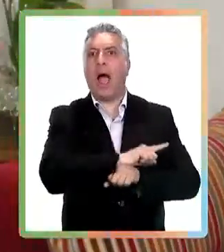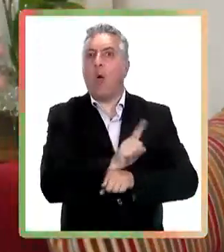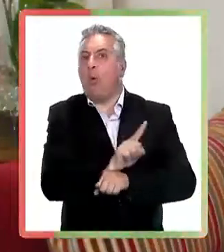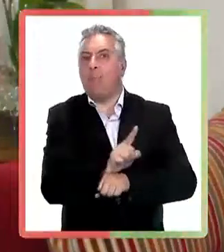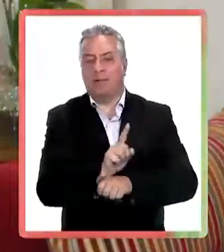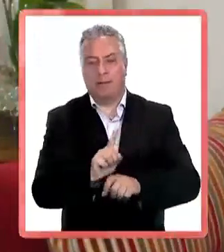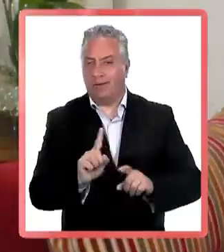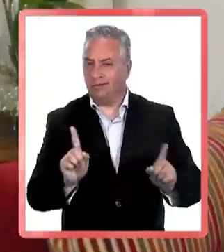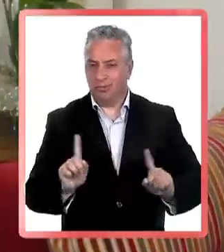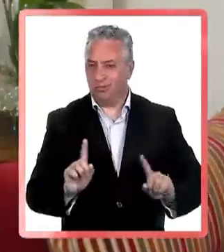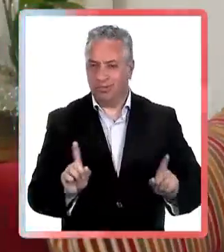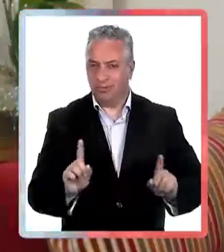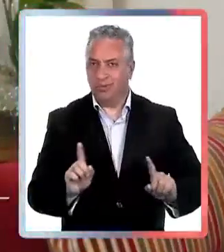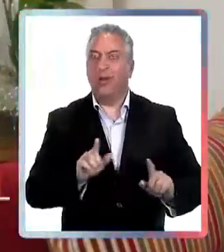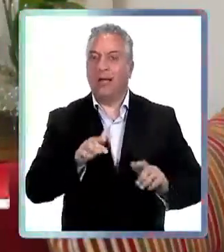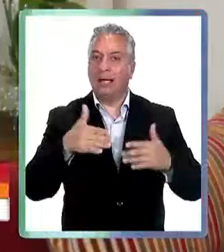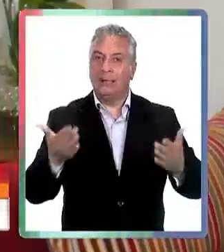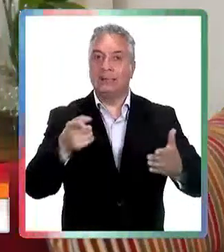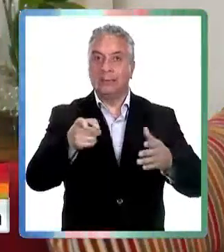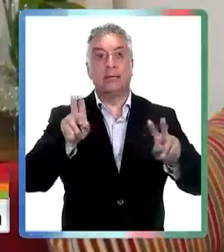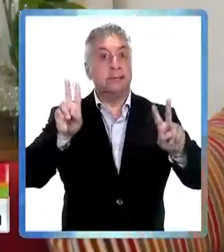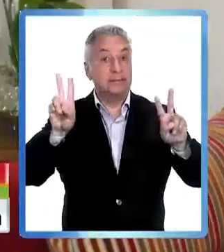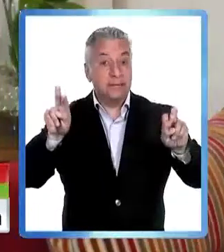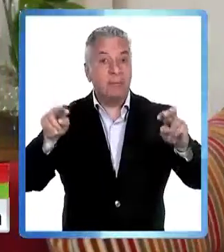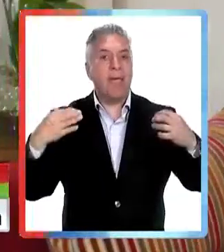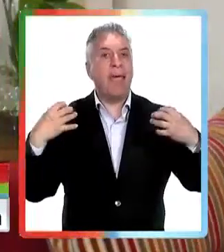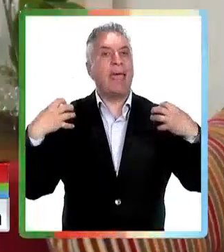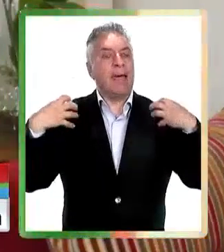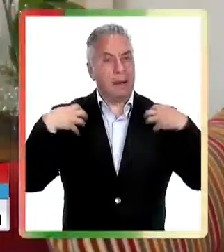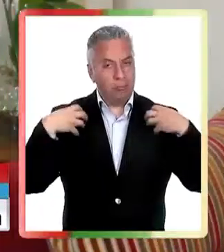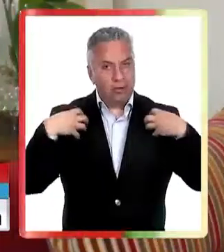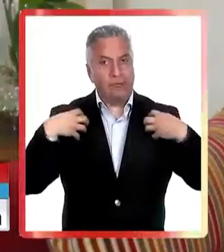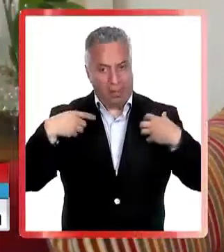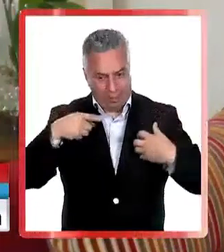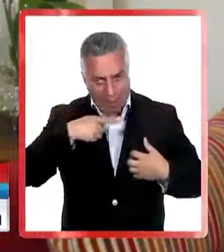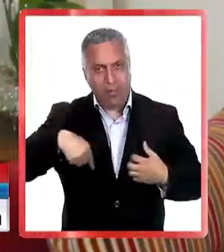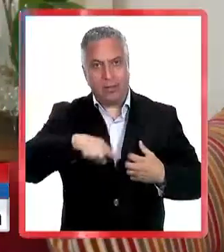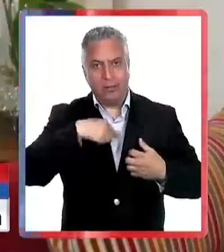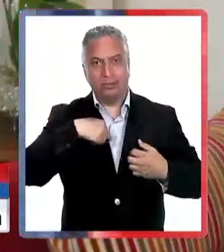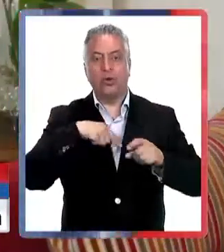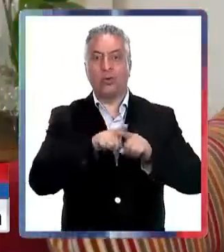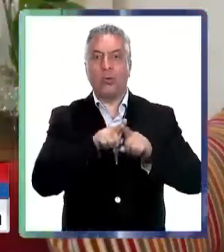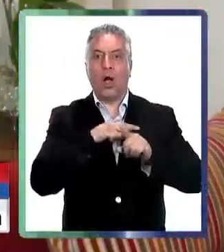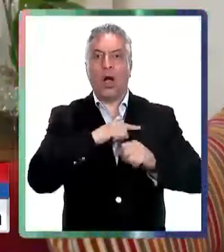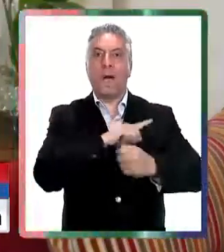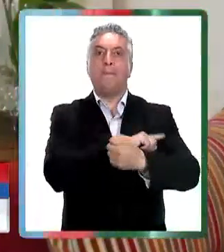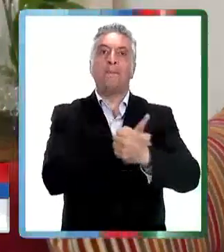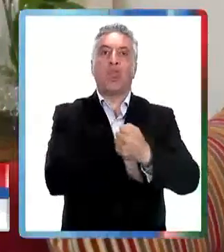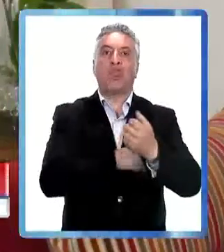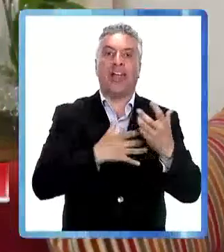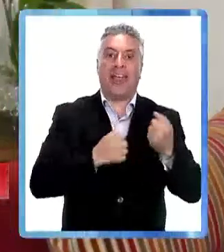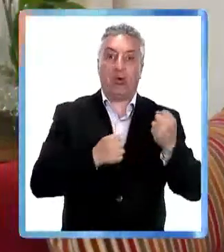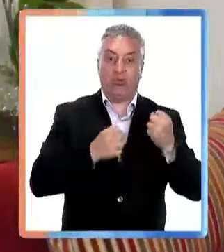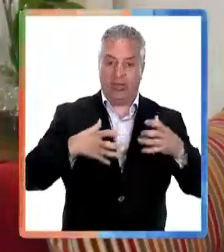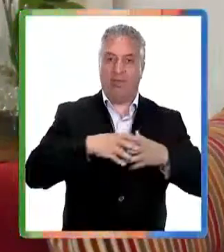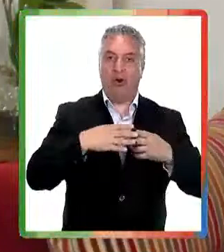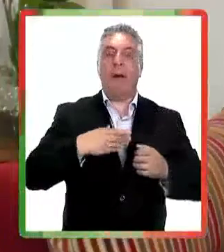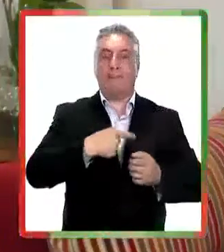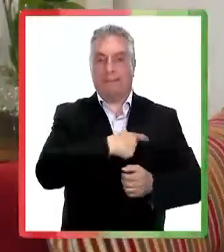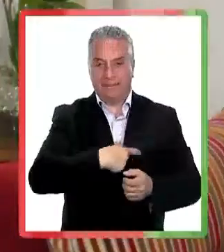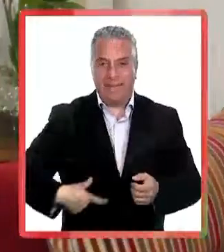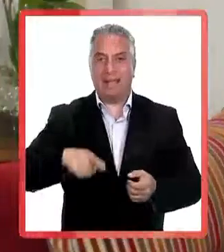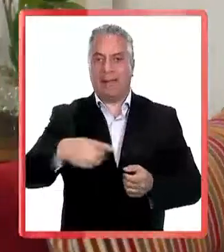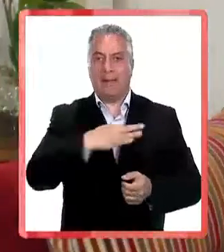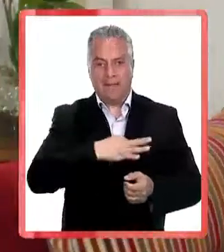cuestión automática. Entonces, por un tema de responsabilidad, digamos, que tenemos desde el Poder Ejecutivo, el presidente,